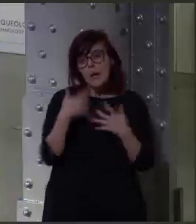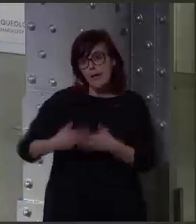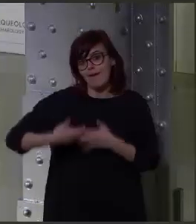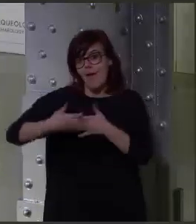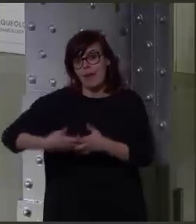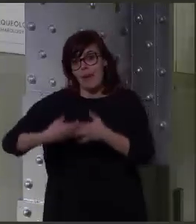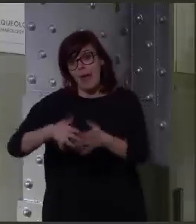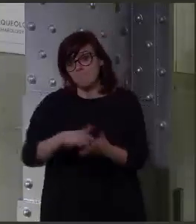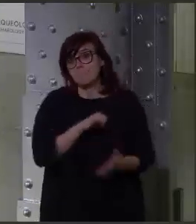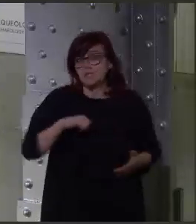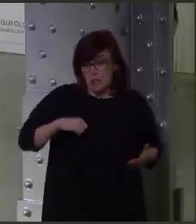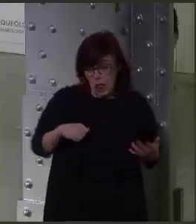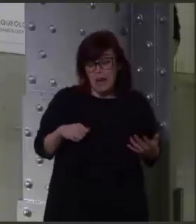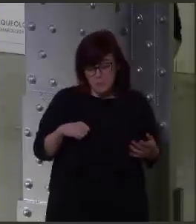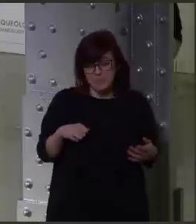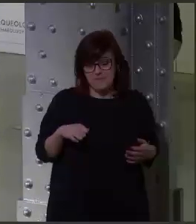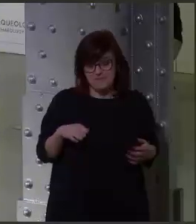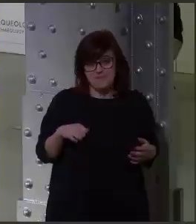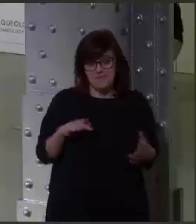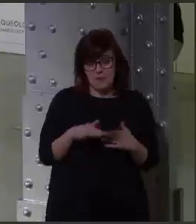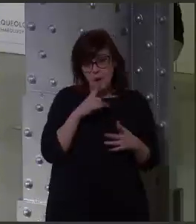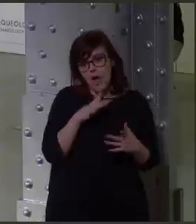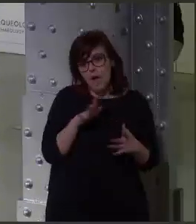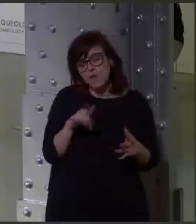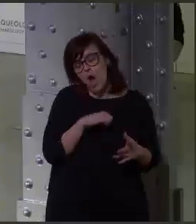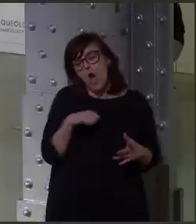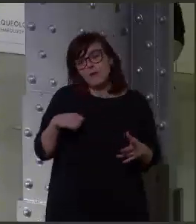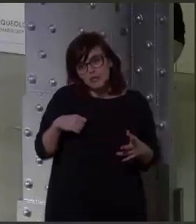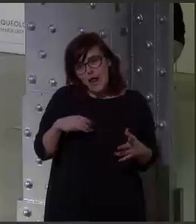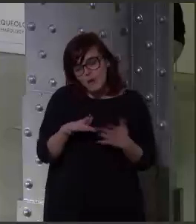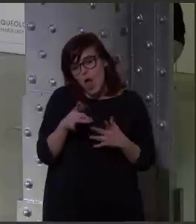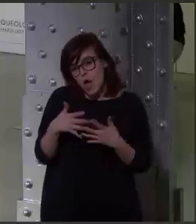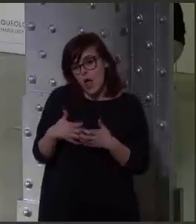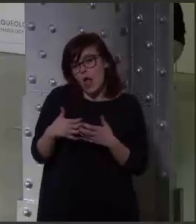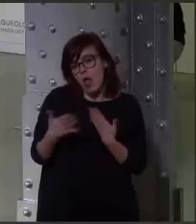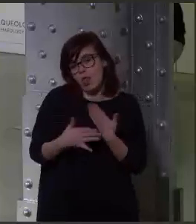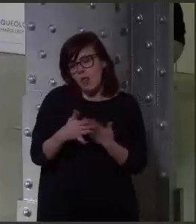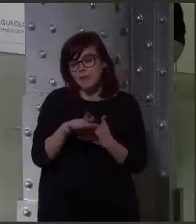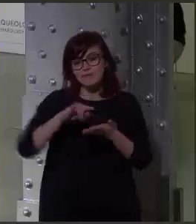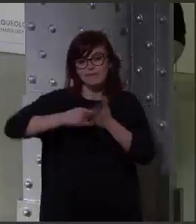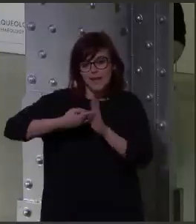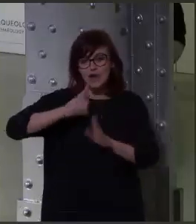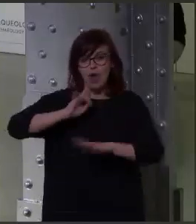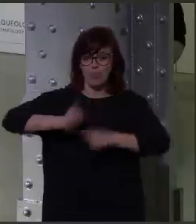guerra personal cordial, porque me llevo bien con los técnicos y dirigentes, pero en